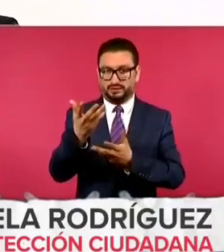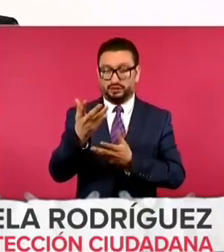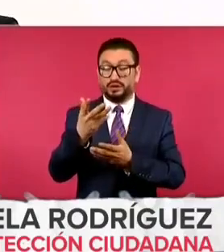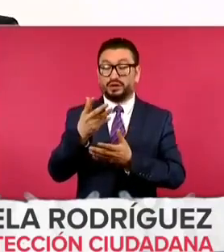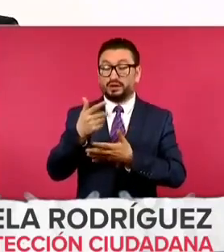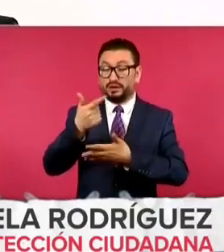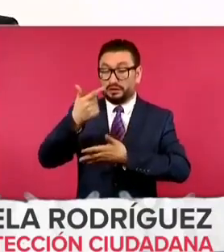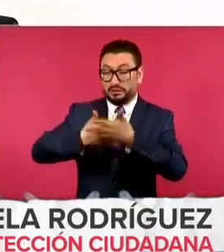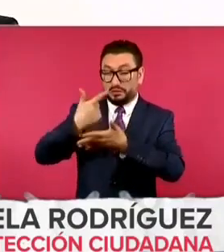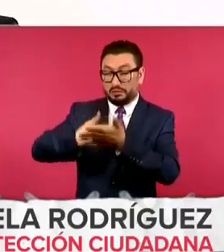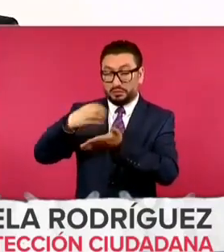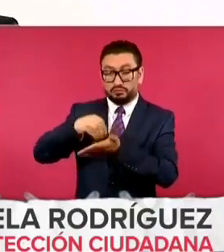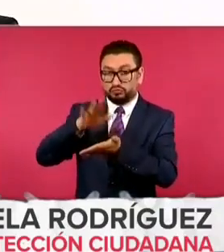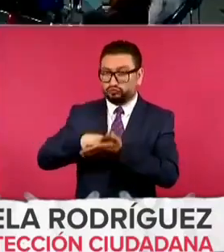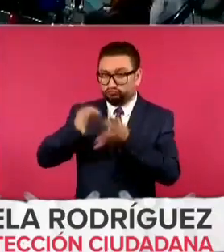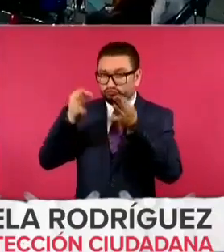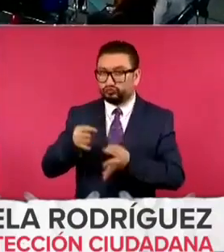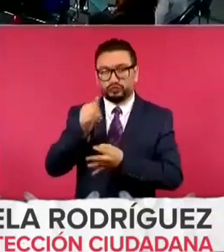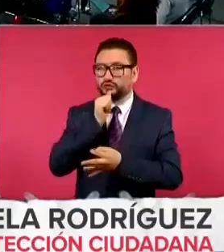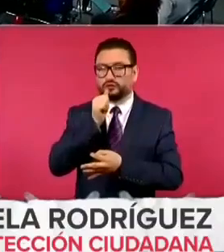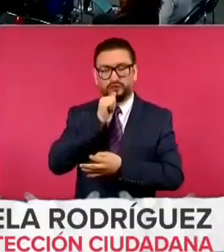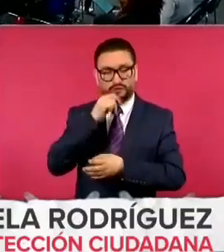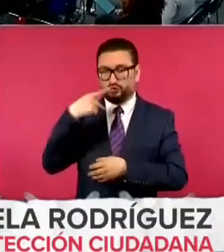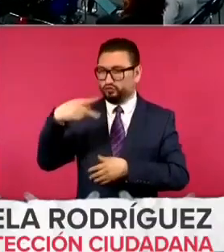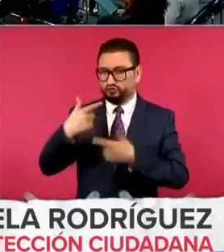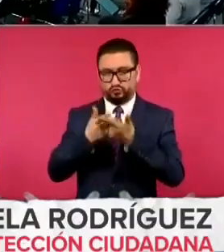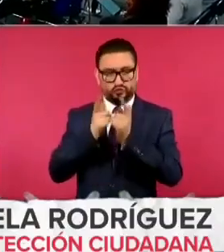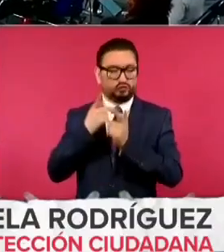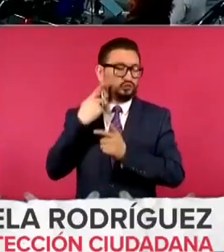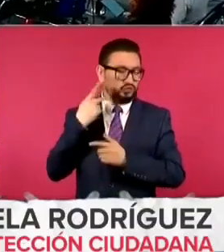registradas oficialmente ante sus partidos ni